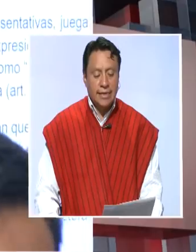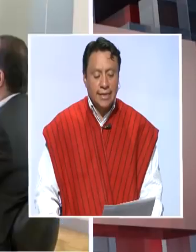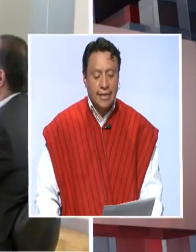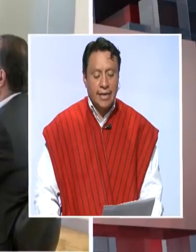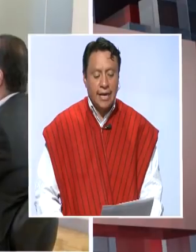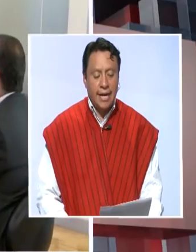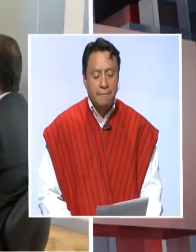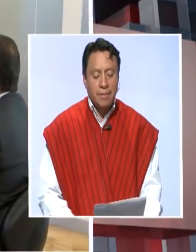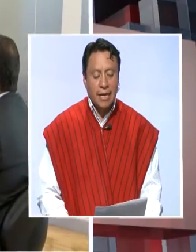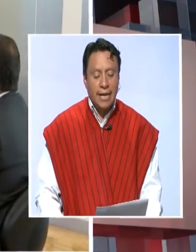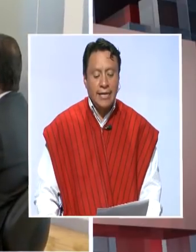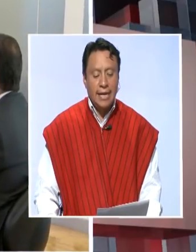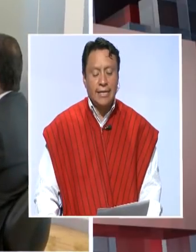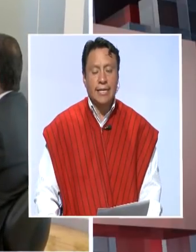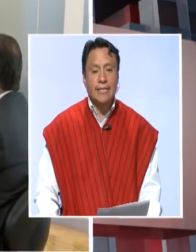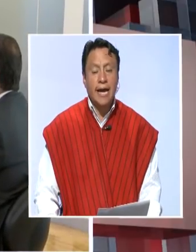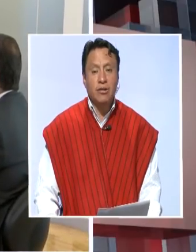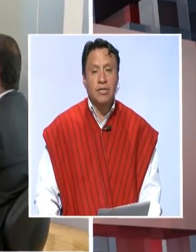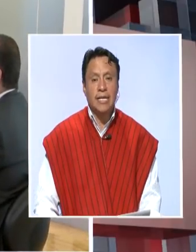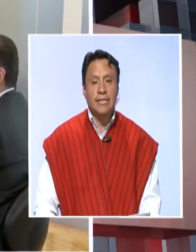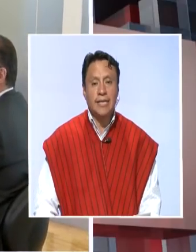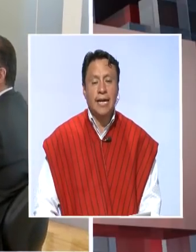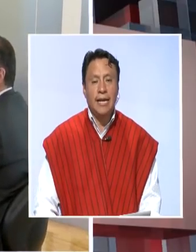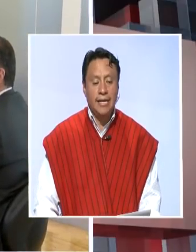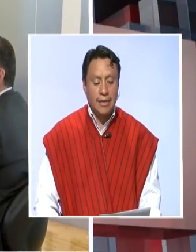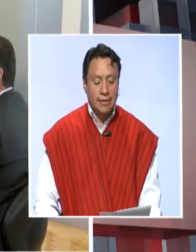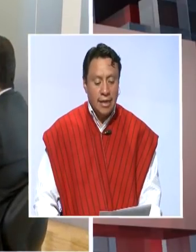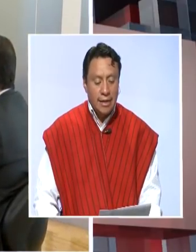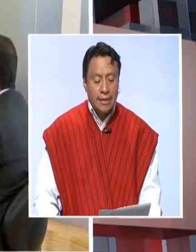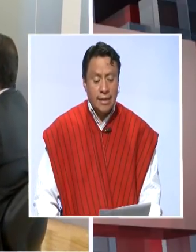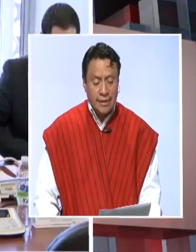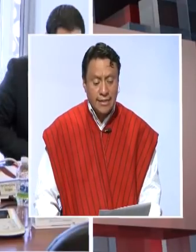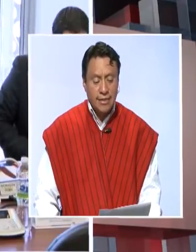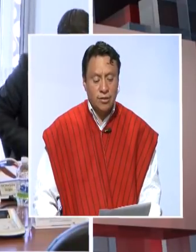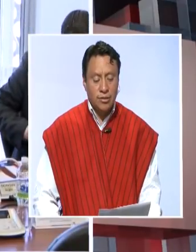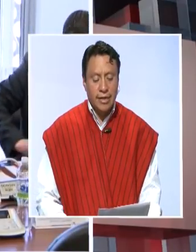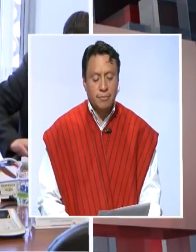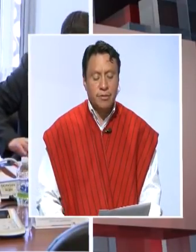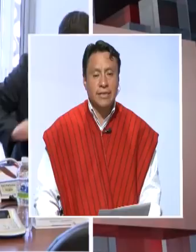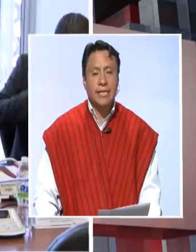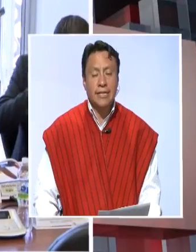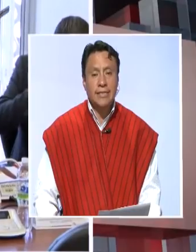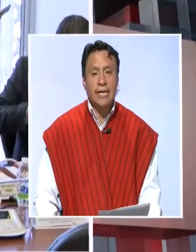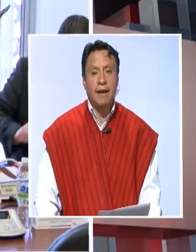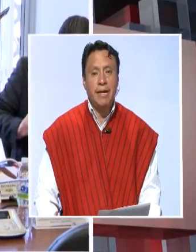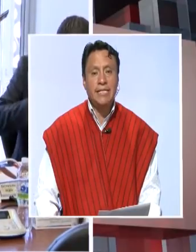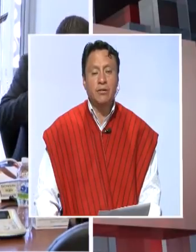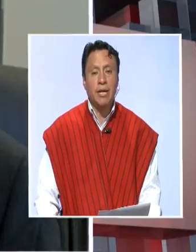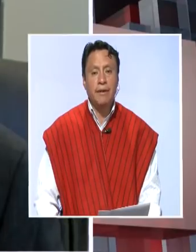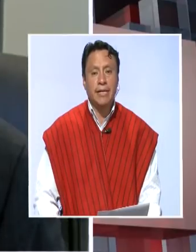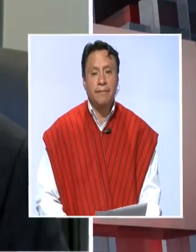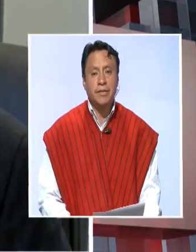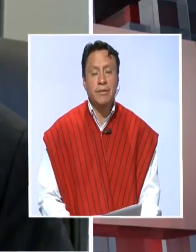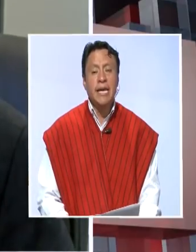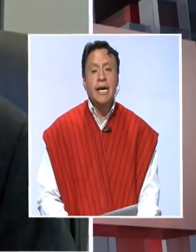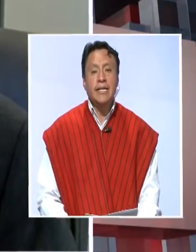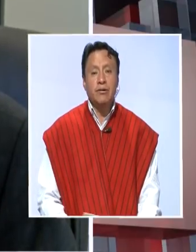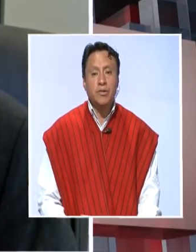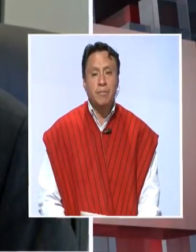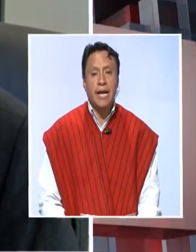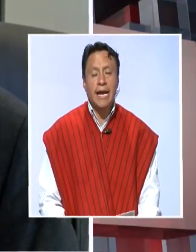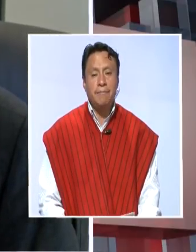Pish Chinayati Kai Ley del Artesano, Chinayati Kai Ley del Ley de Tránsito, Transportes Terrestre, Kamachi Kuna Ima